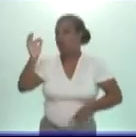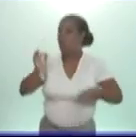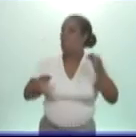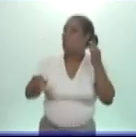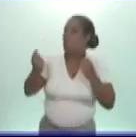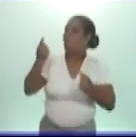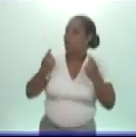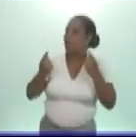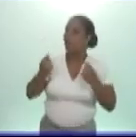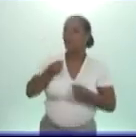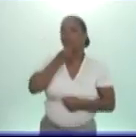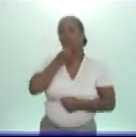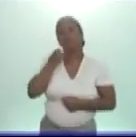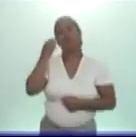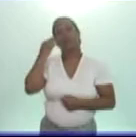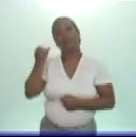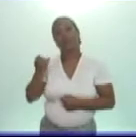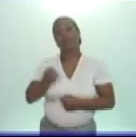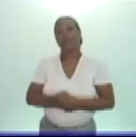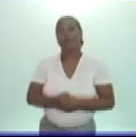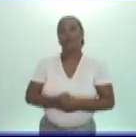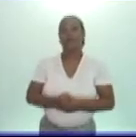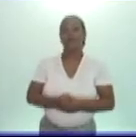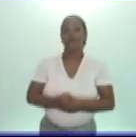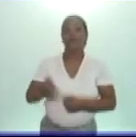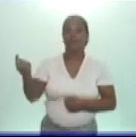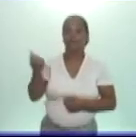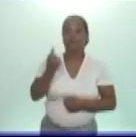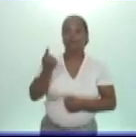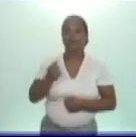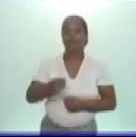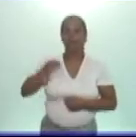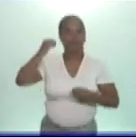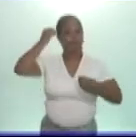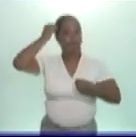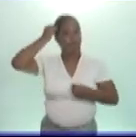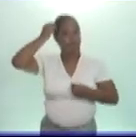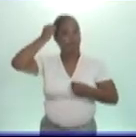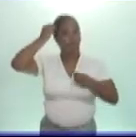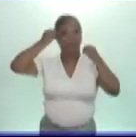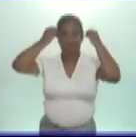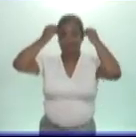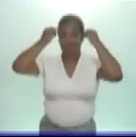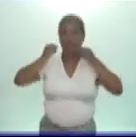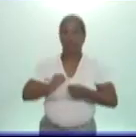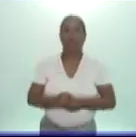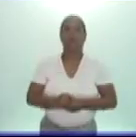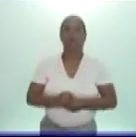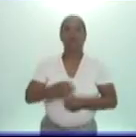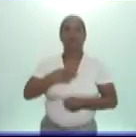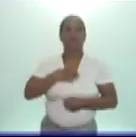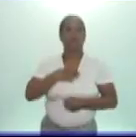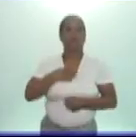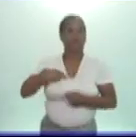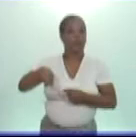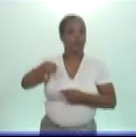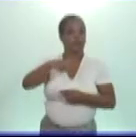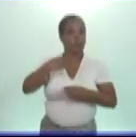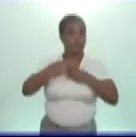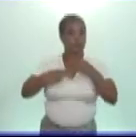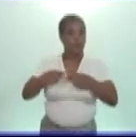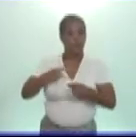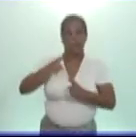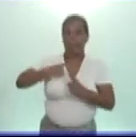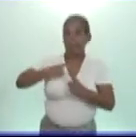interesar. A ver, en la primera, recuerden, estamos revisando lo que ustedes debían haber hecho de tarea. Aquí estamos completando